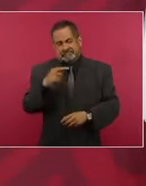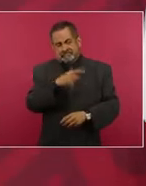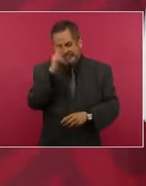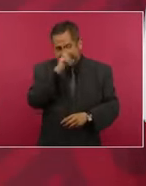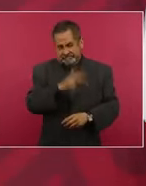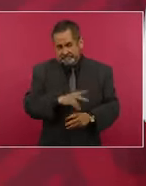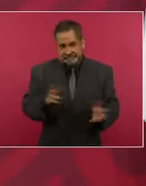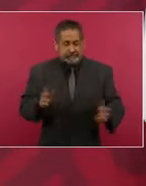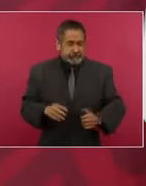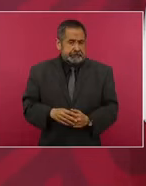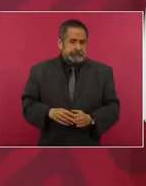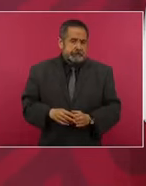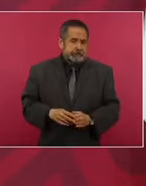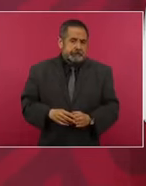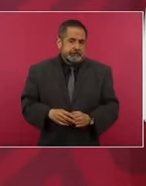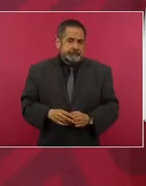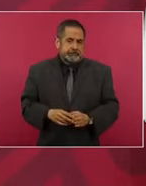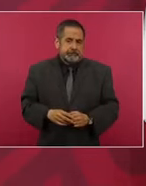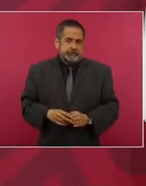y